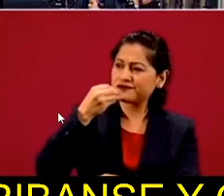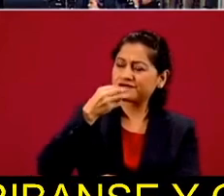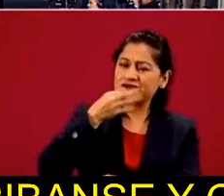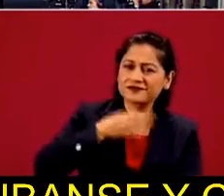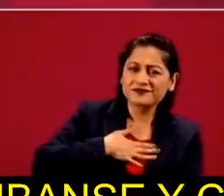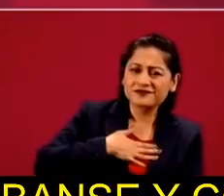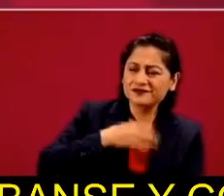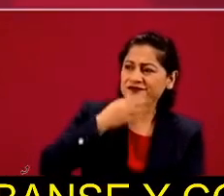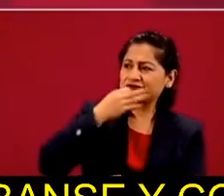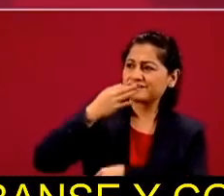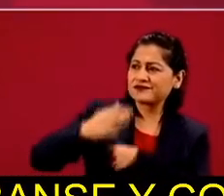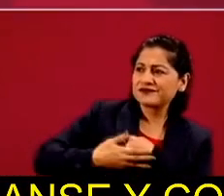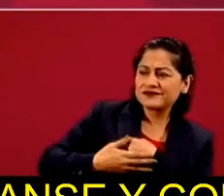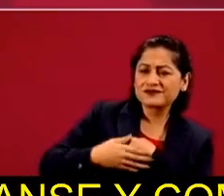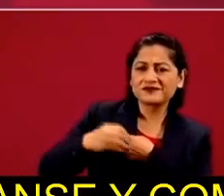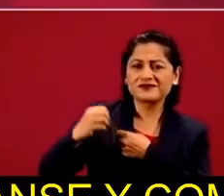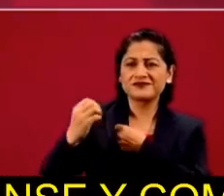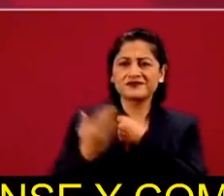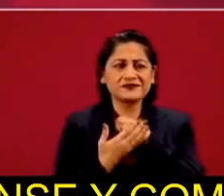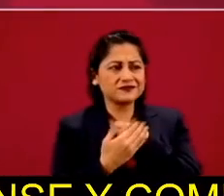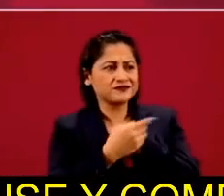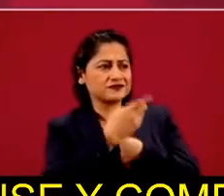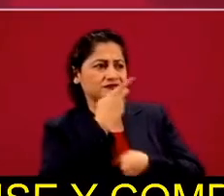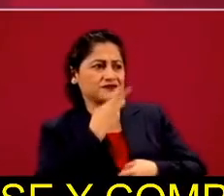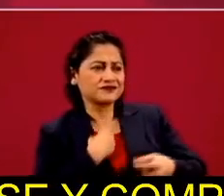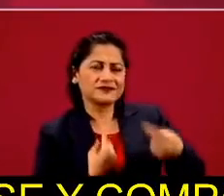no, ya no procede eso.